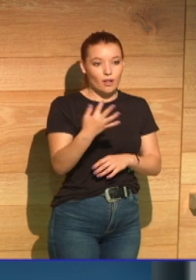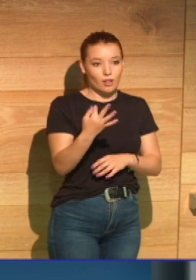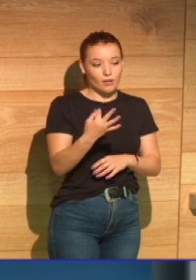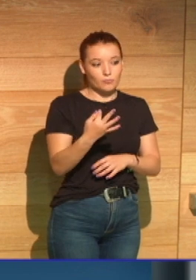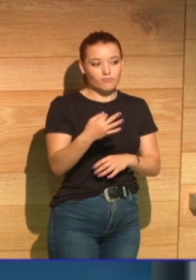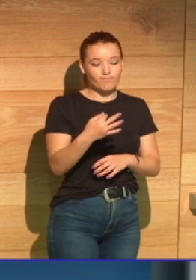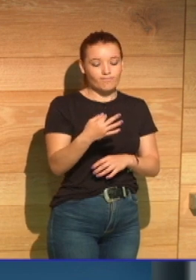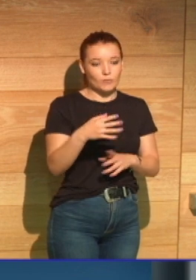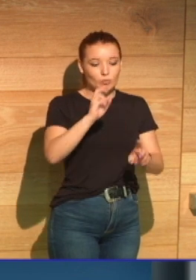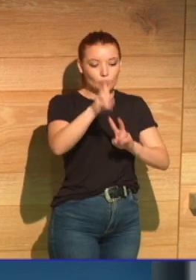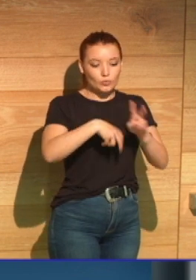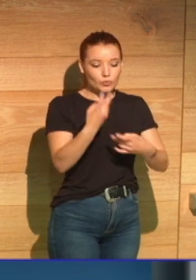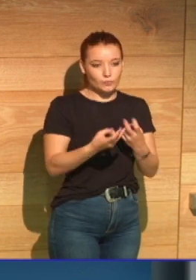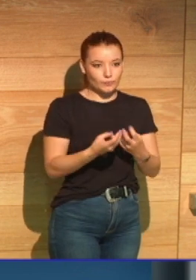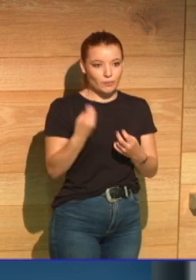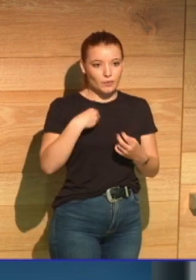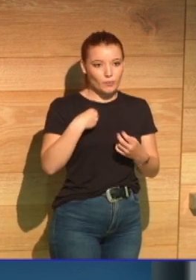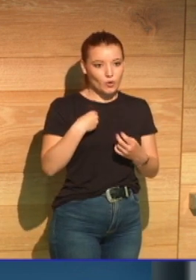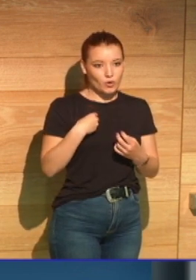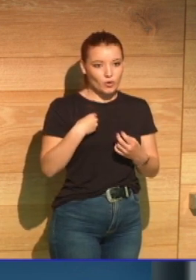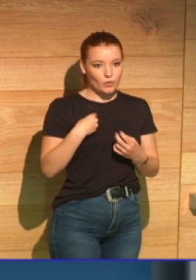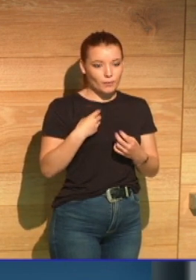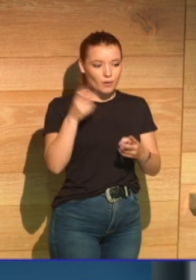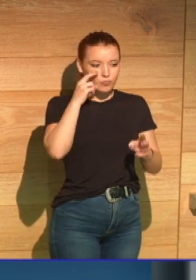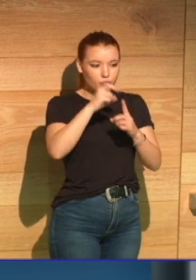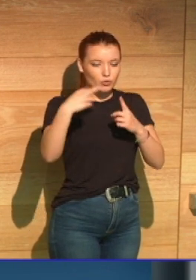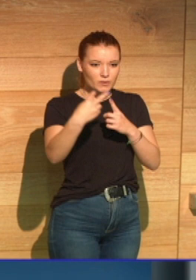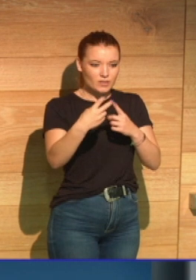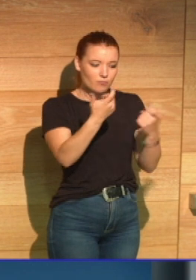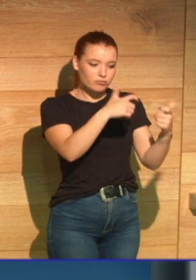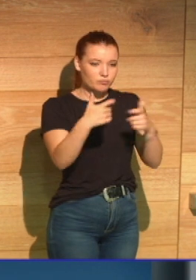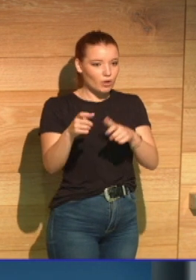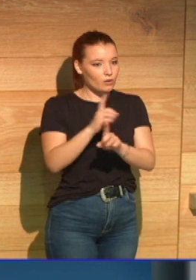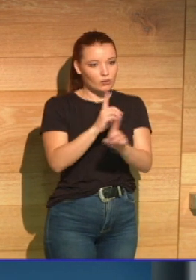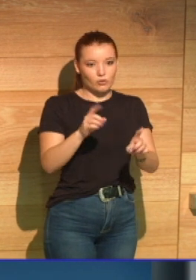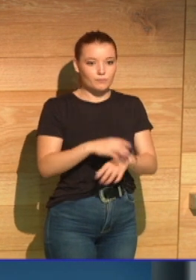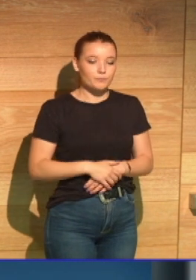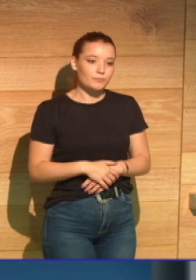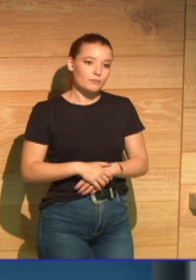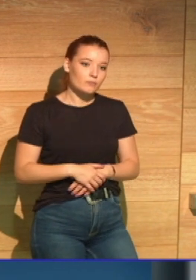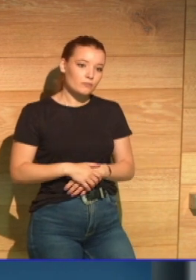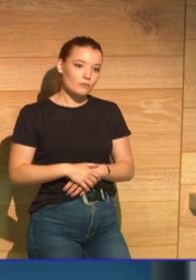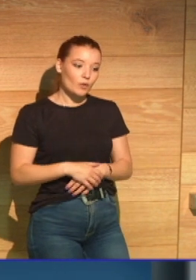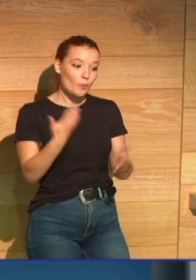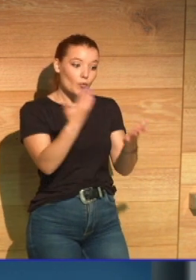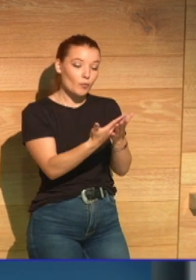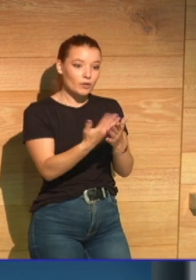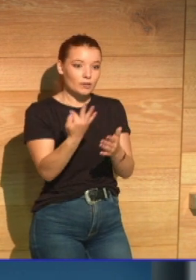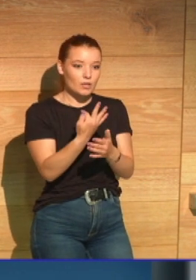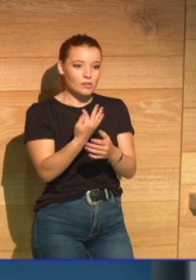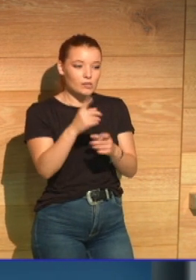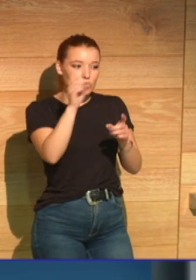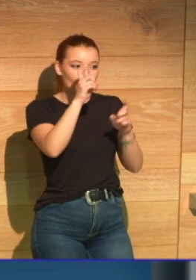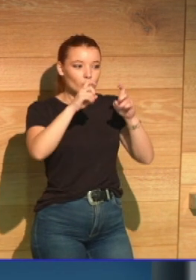esta visión reduccionista de las materias o de las disciplinas. Es un poco mucho más antigua. Esto lo que propondría es cuestionar